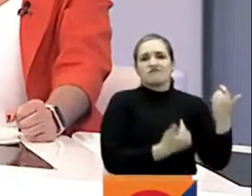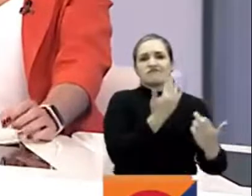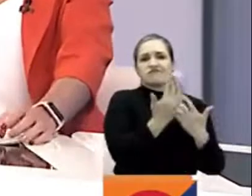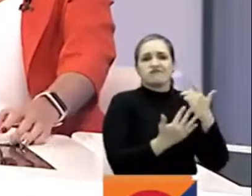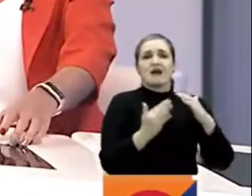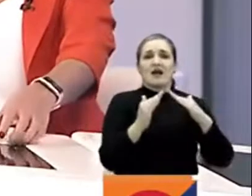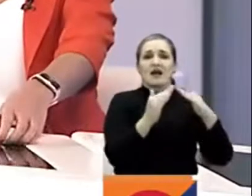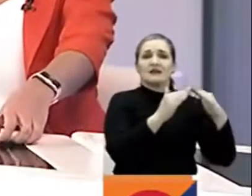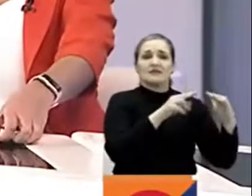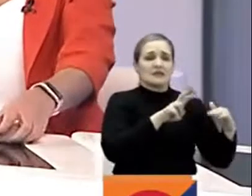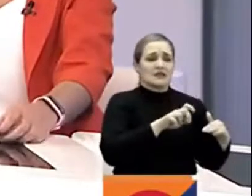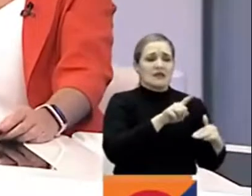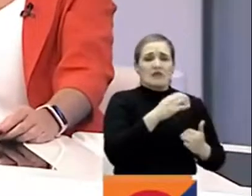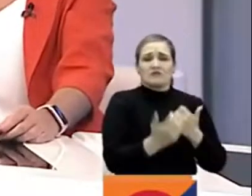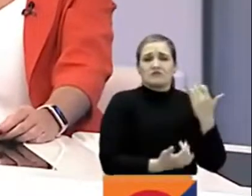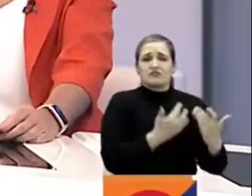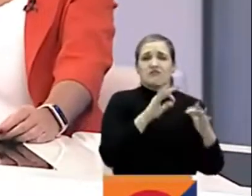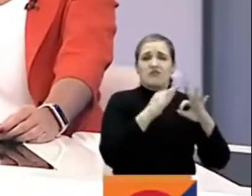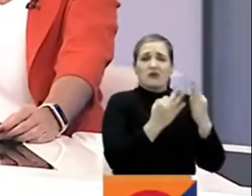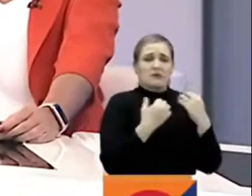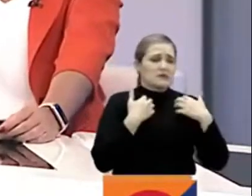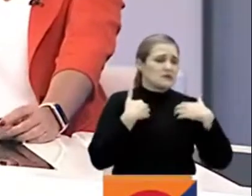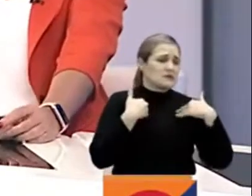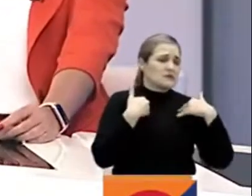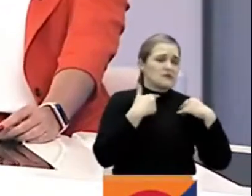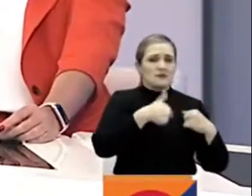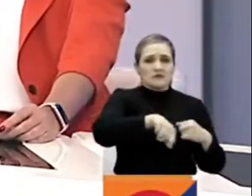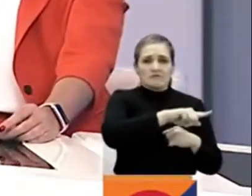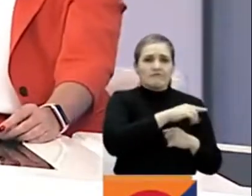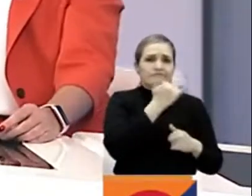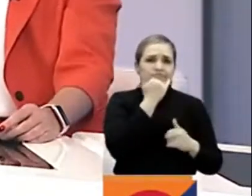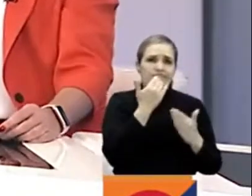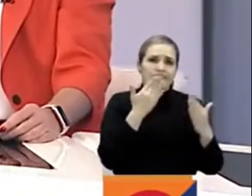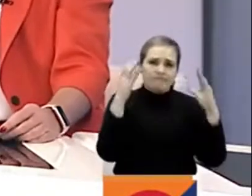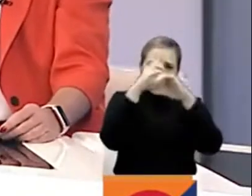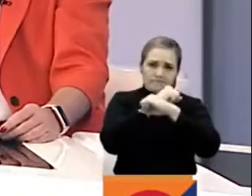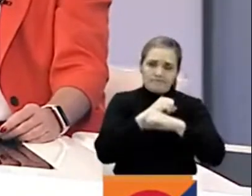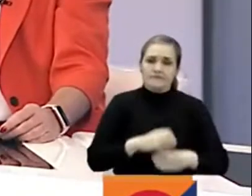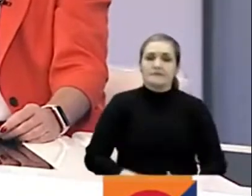70 familias afectadas. Alejandro Muñoz, buenas noches.